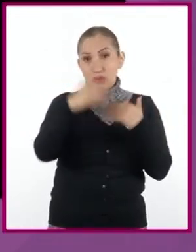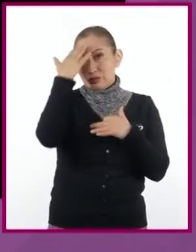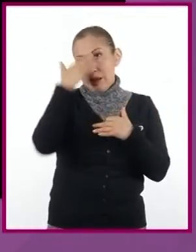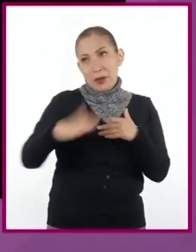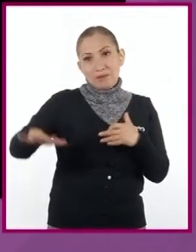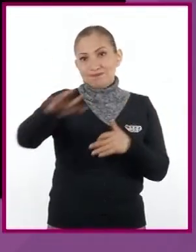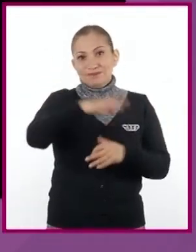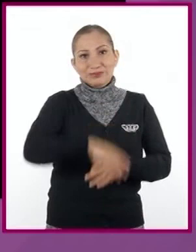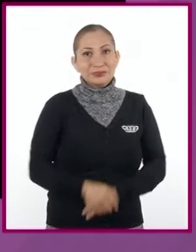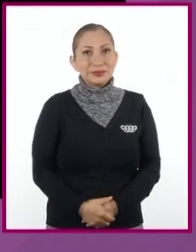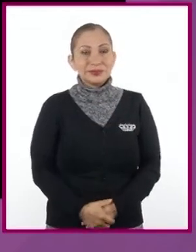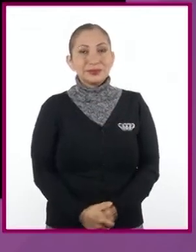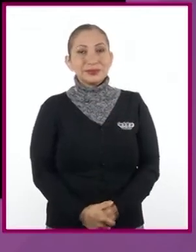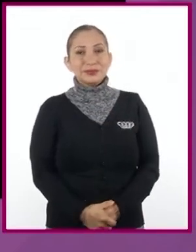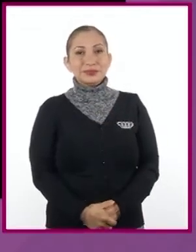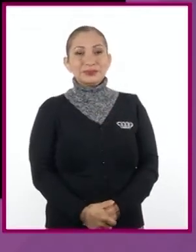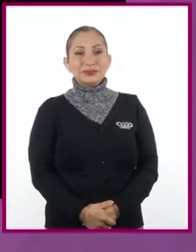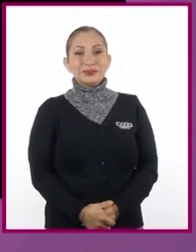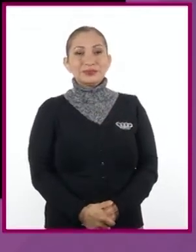sabemos.